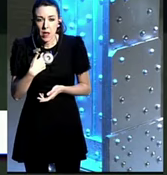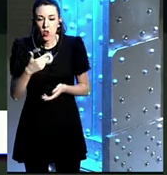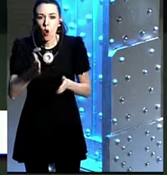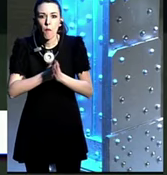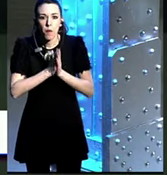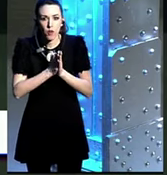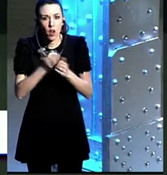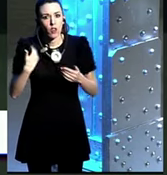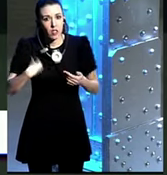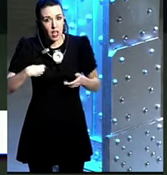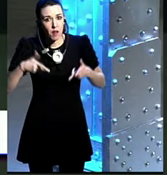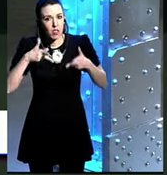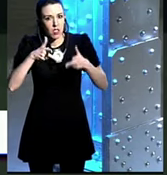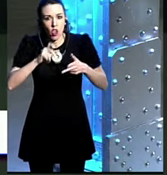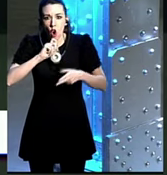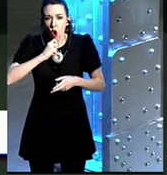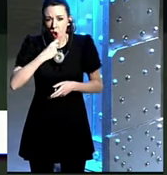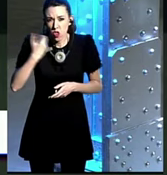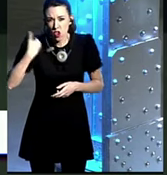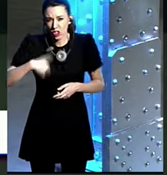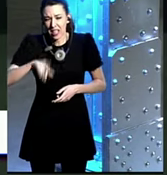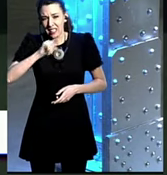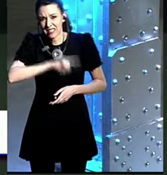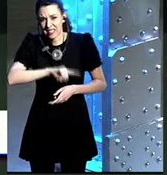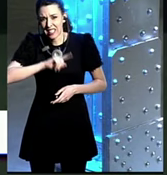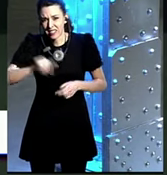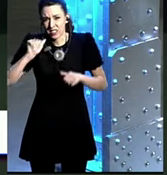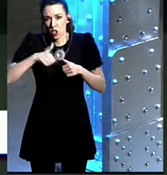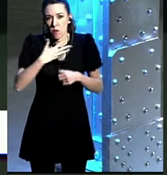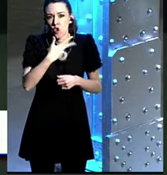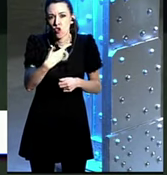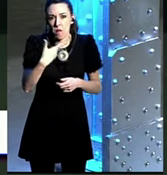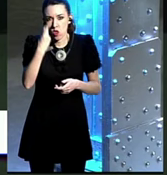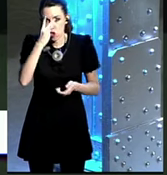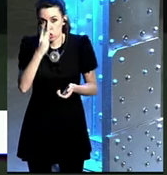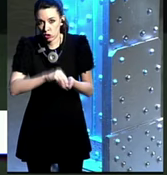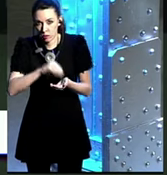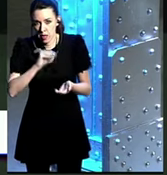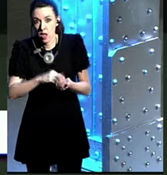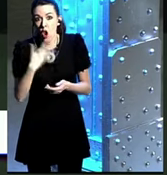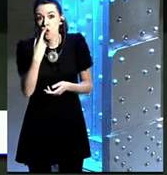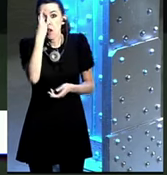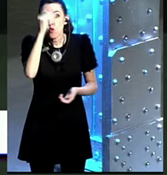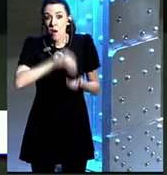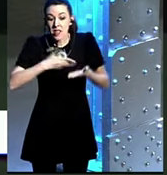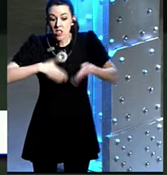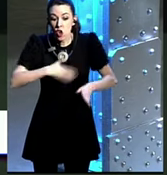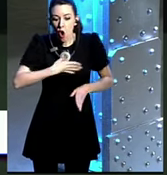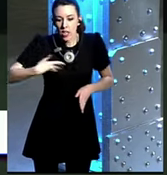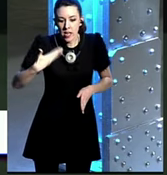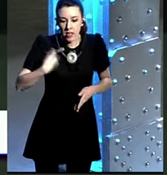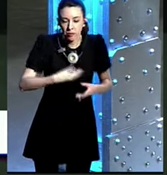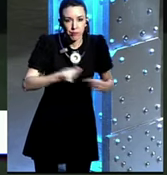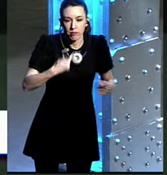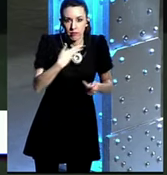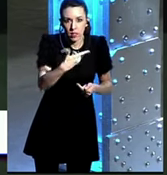déjenme que entierre aquí el odio que he sentido, porque se me ha robado 2 veces. Se me ha robado una vez el hijo que quería y